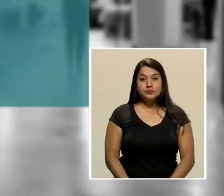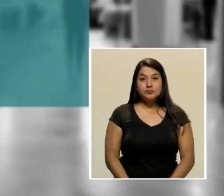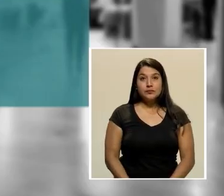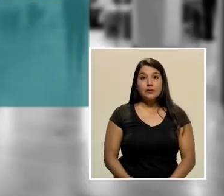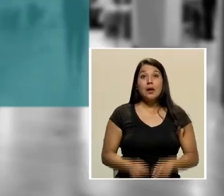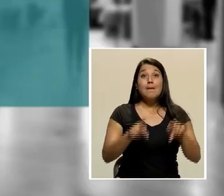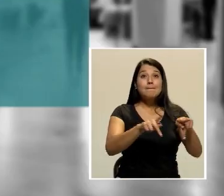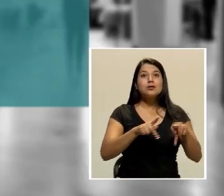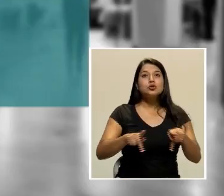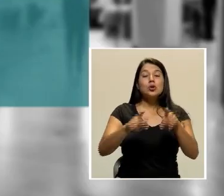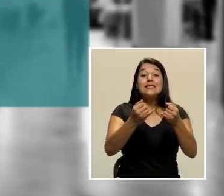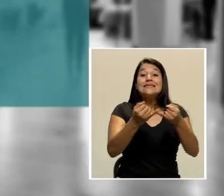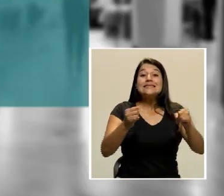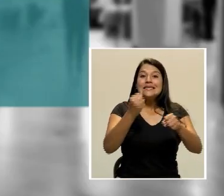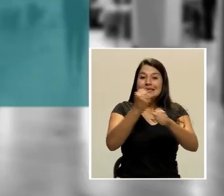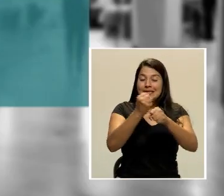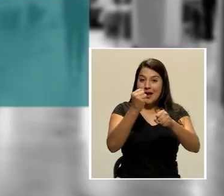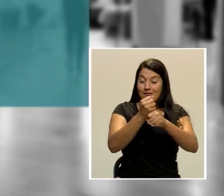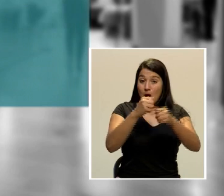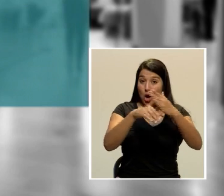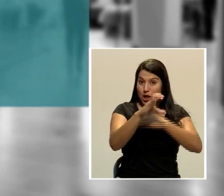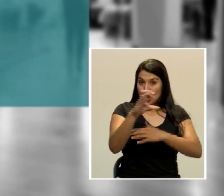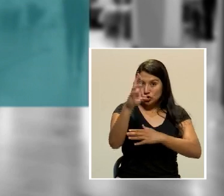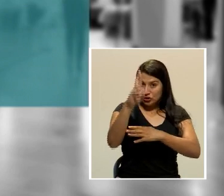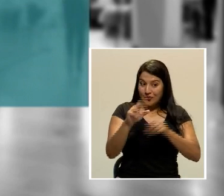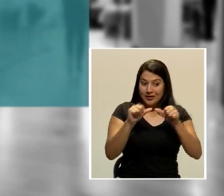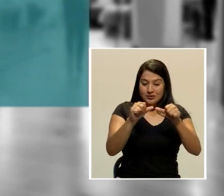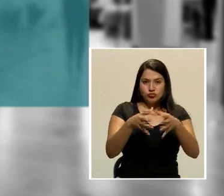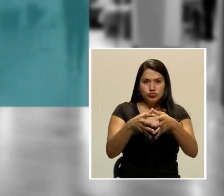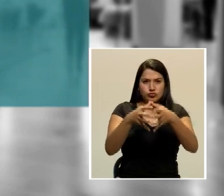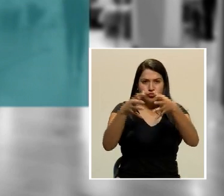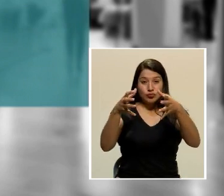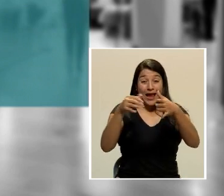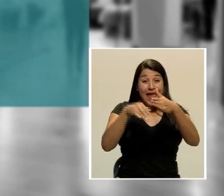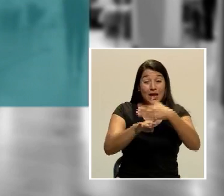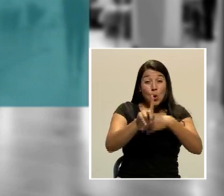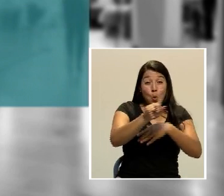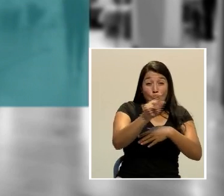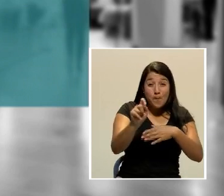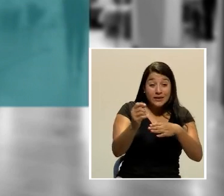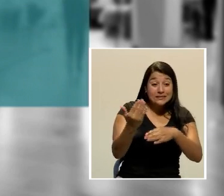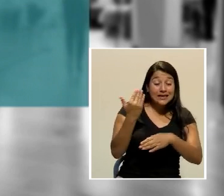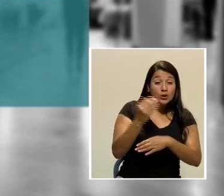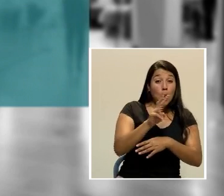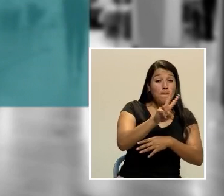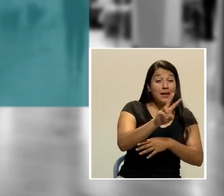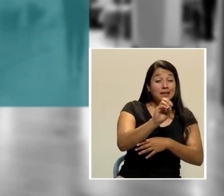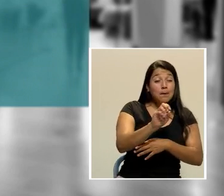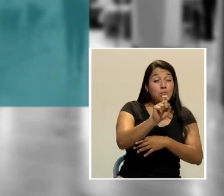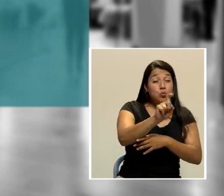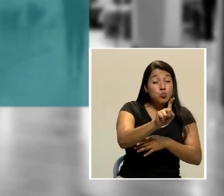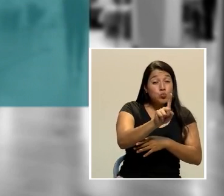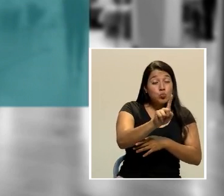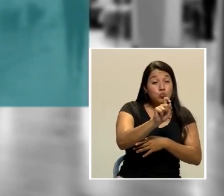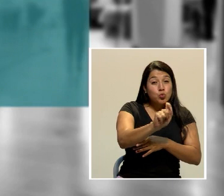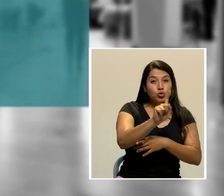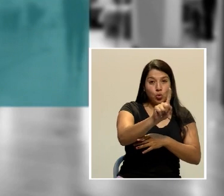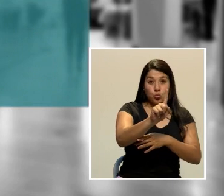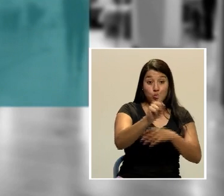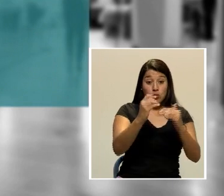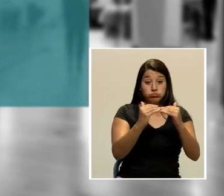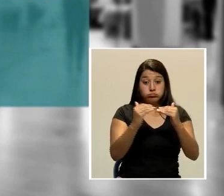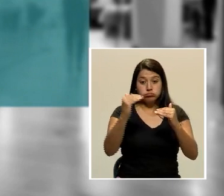El desempleo en Costa Rica sigue creciendo. En un plazo de un mes la tasa pasó de 20,1% a 24% actualmente.